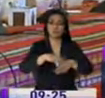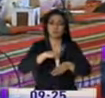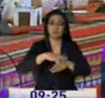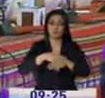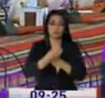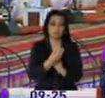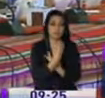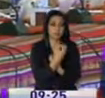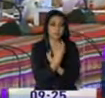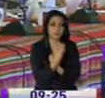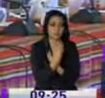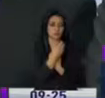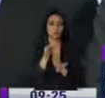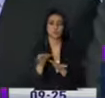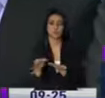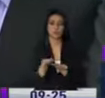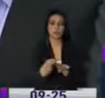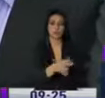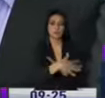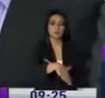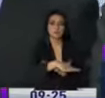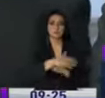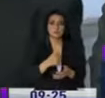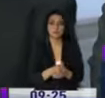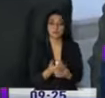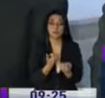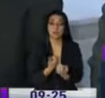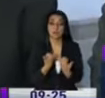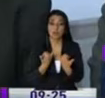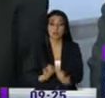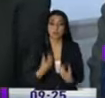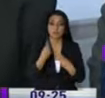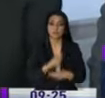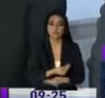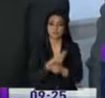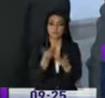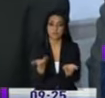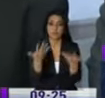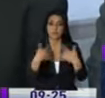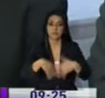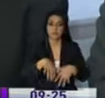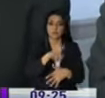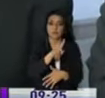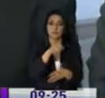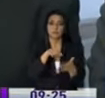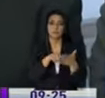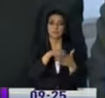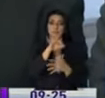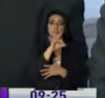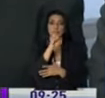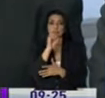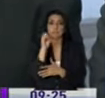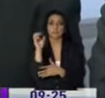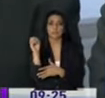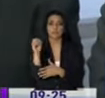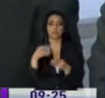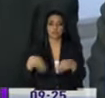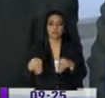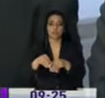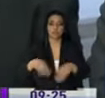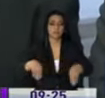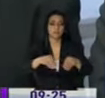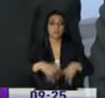levantamiento de información en sus cantones. Hoy hemos entregado más de 1.900